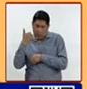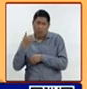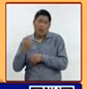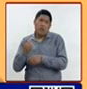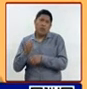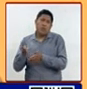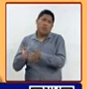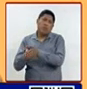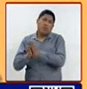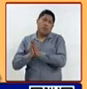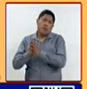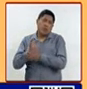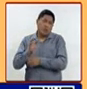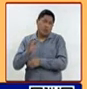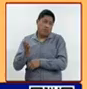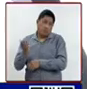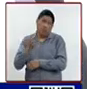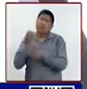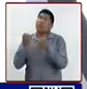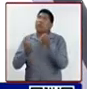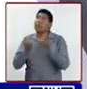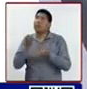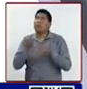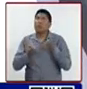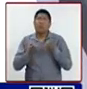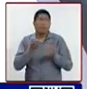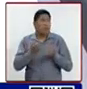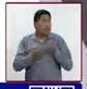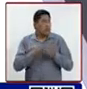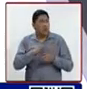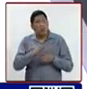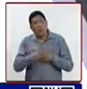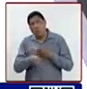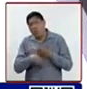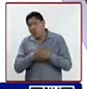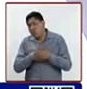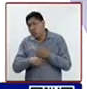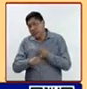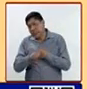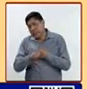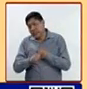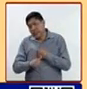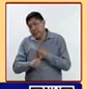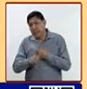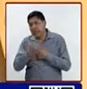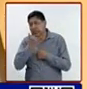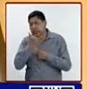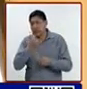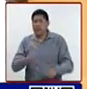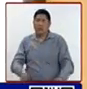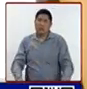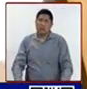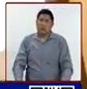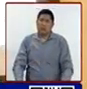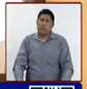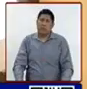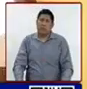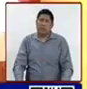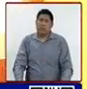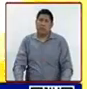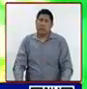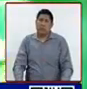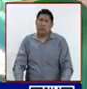autoridades competentes, que hagan una evaluación de todos los daños materiales que tenemos.